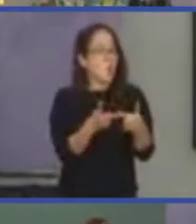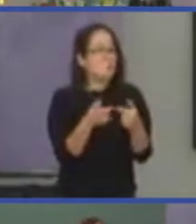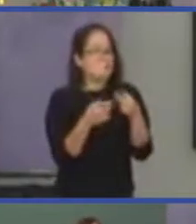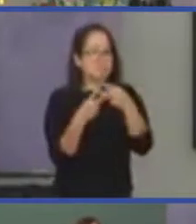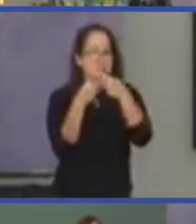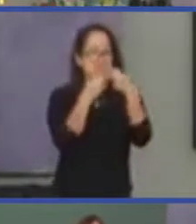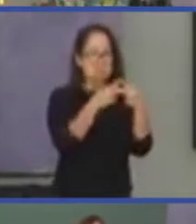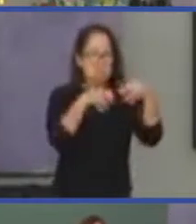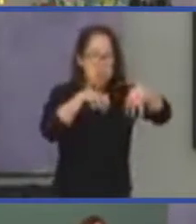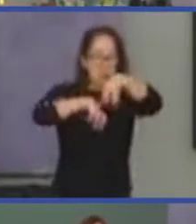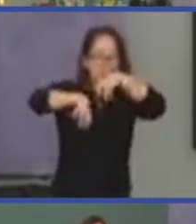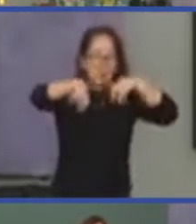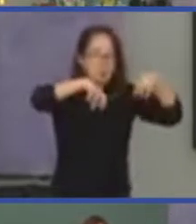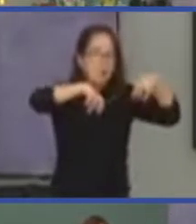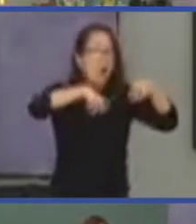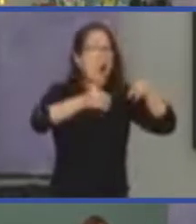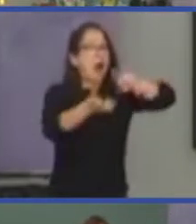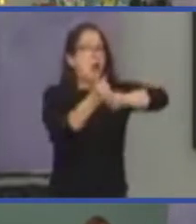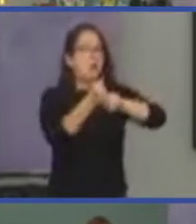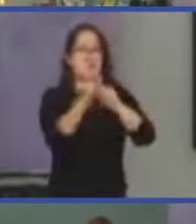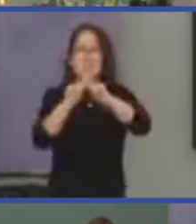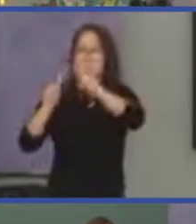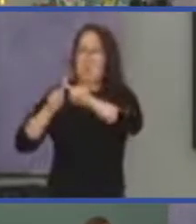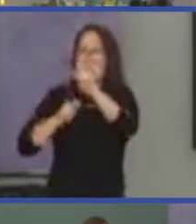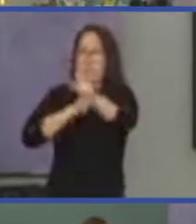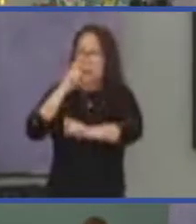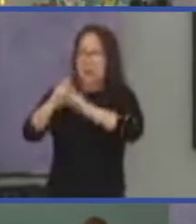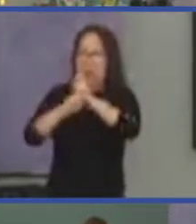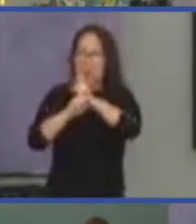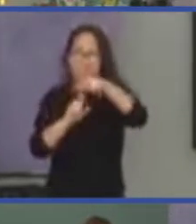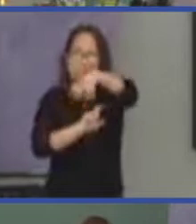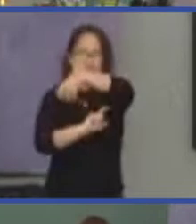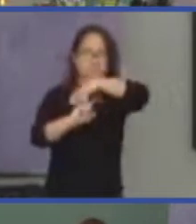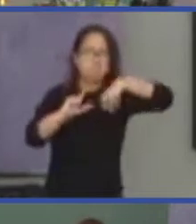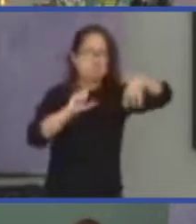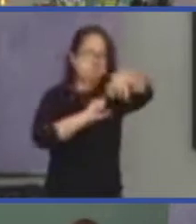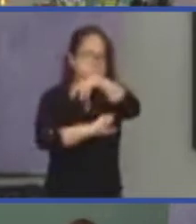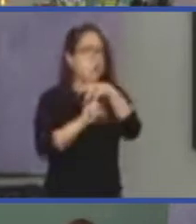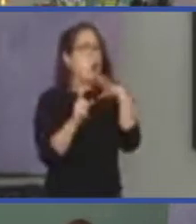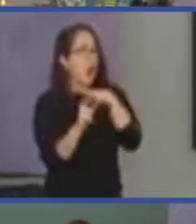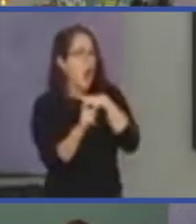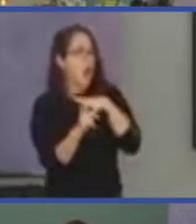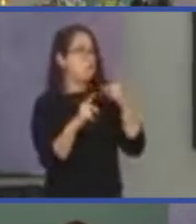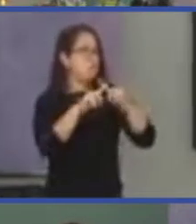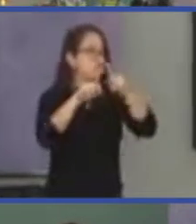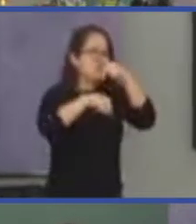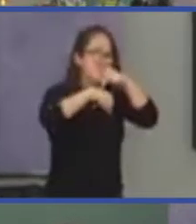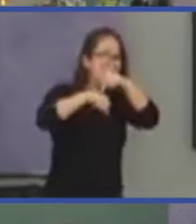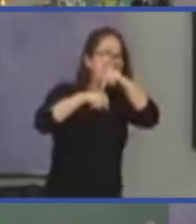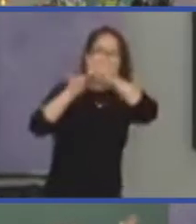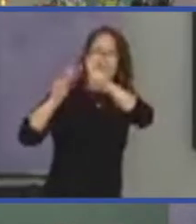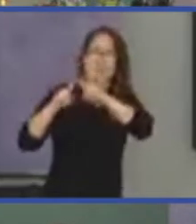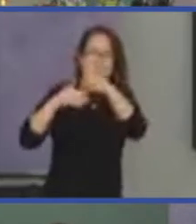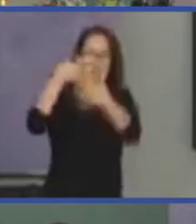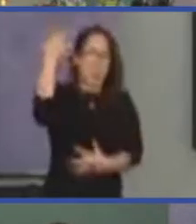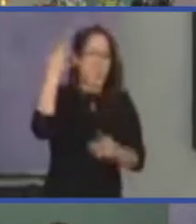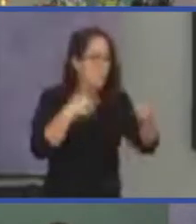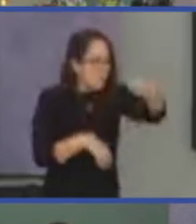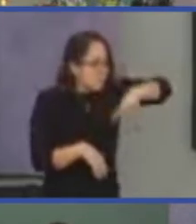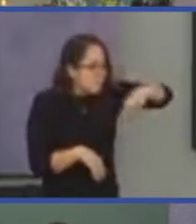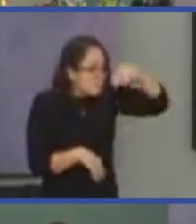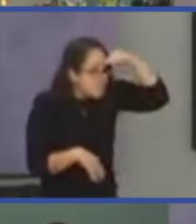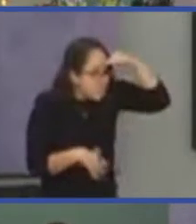un montón de planetas a su alrededor. También hay asteroides y un montón de cosas. Ustedes imagínense cuántas